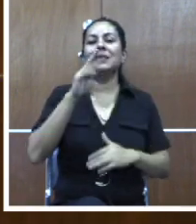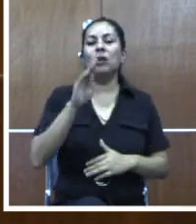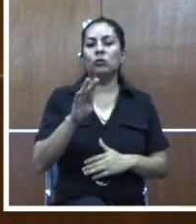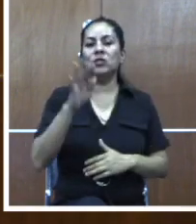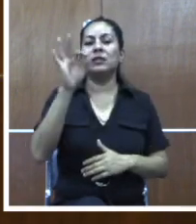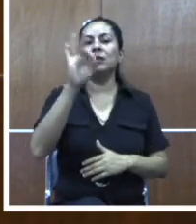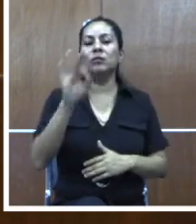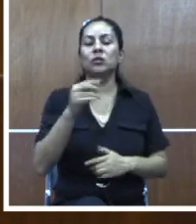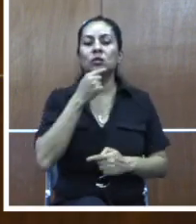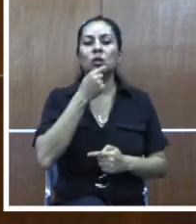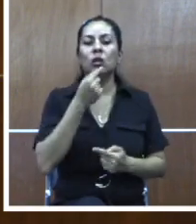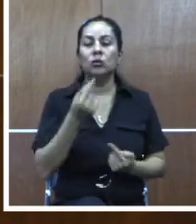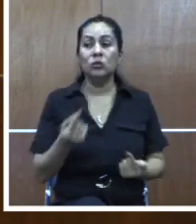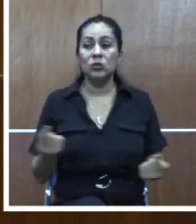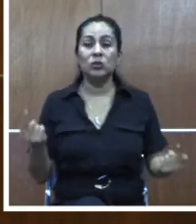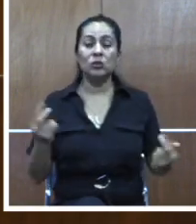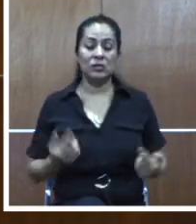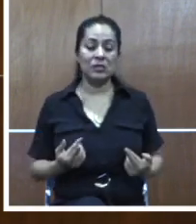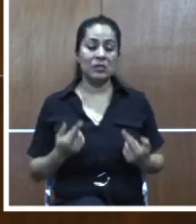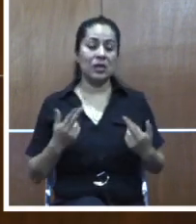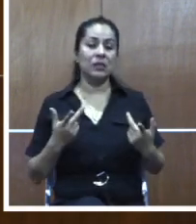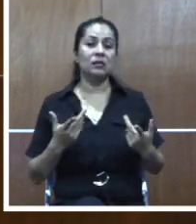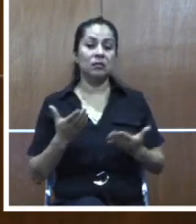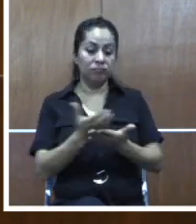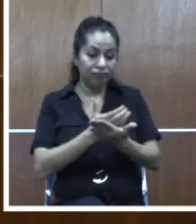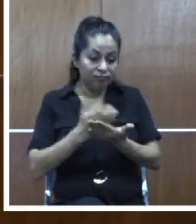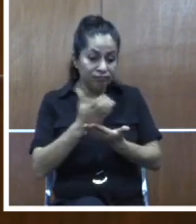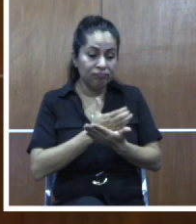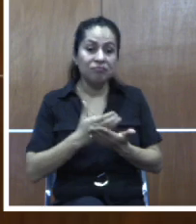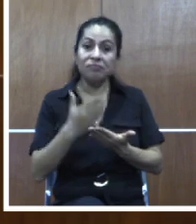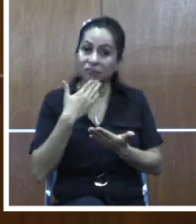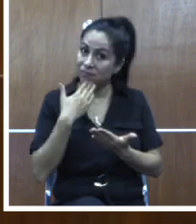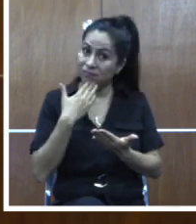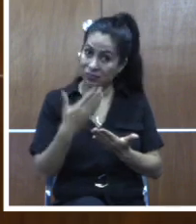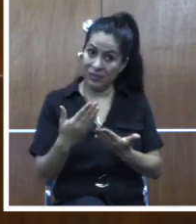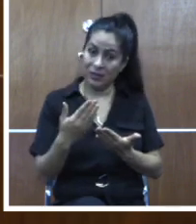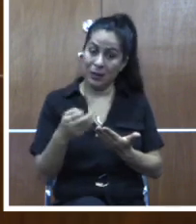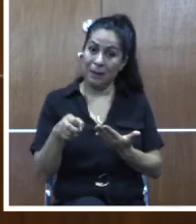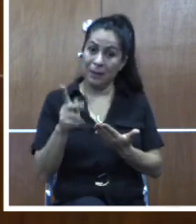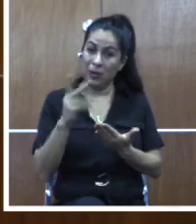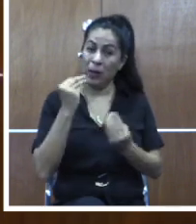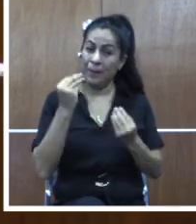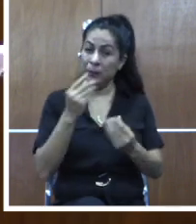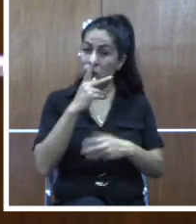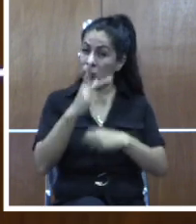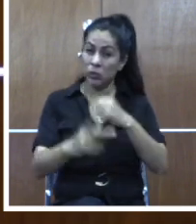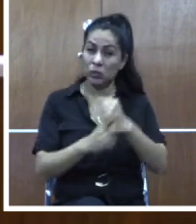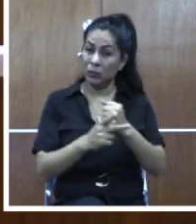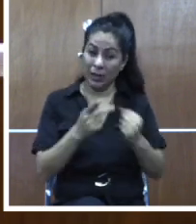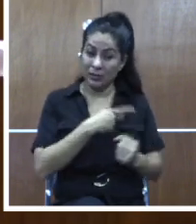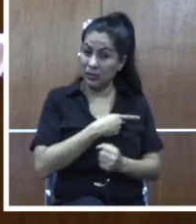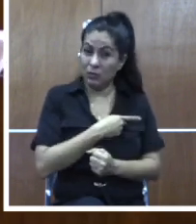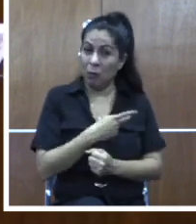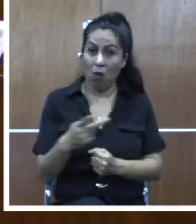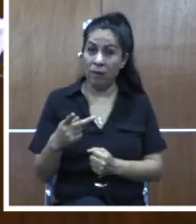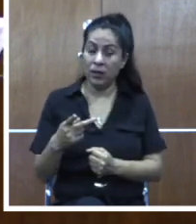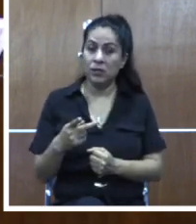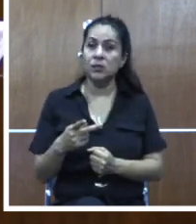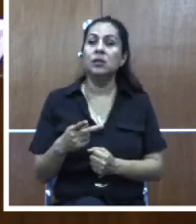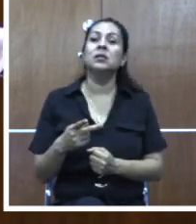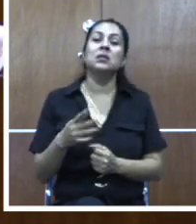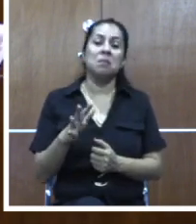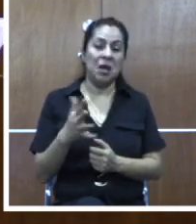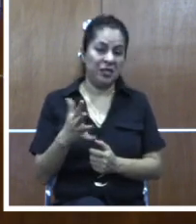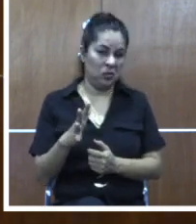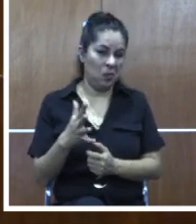80% de los niños afectados de cáncer se curan, pero en muchos países de ingresos bajos y